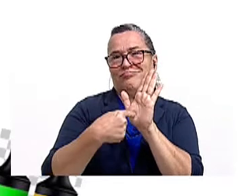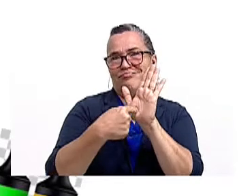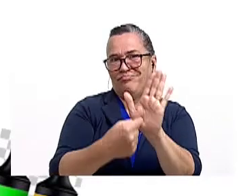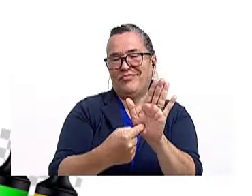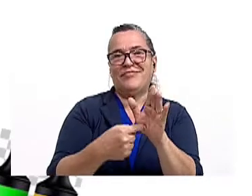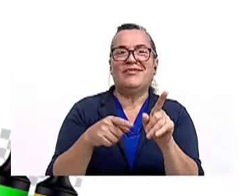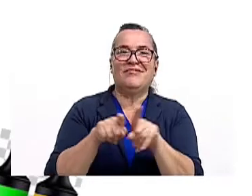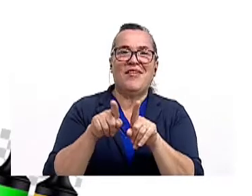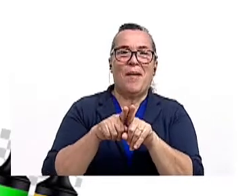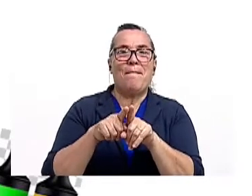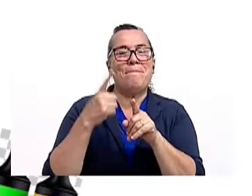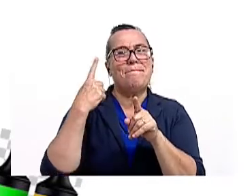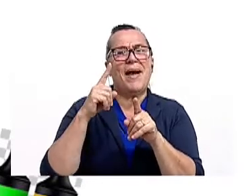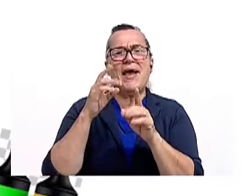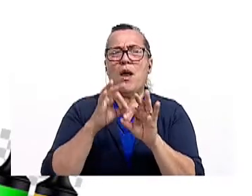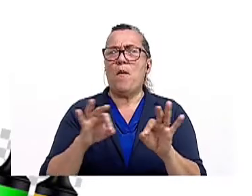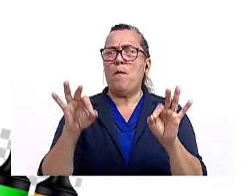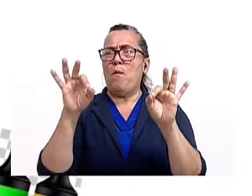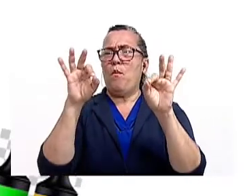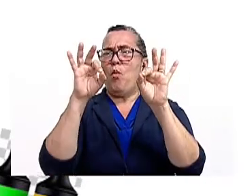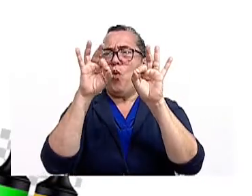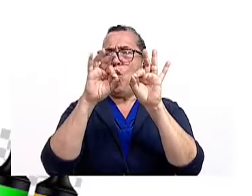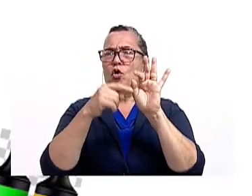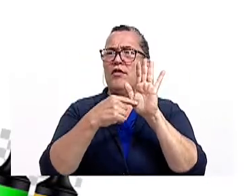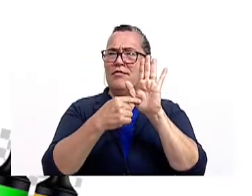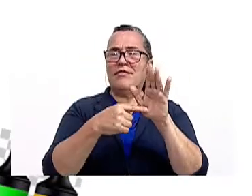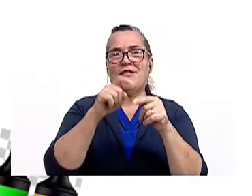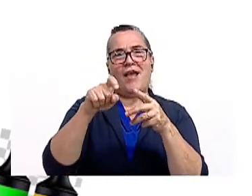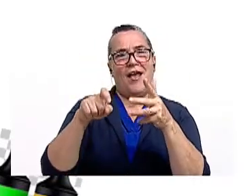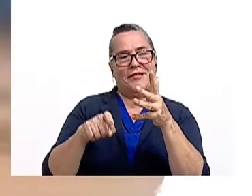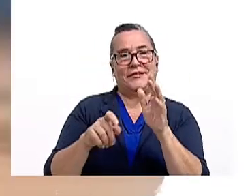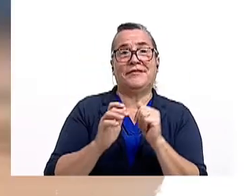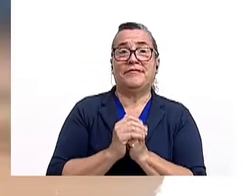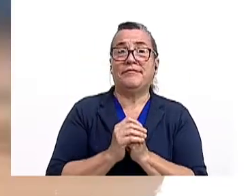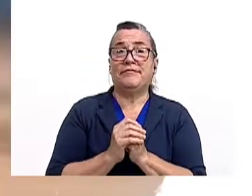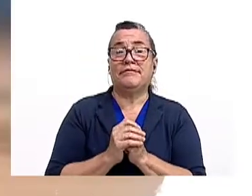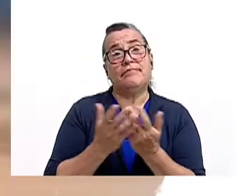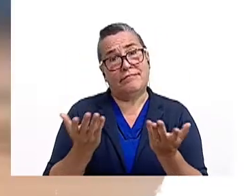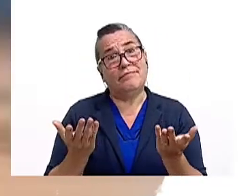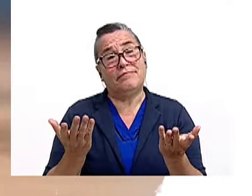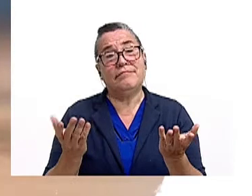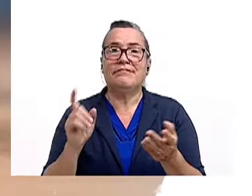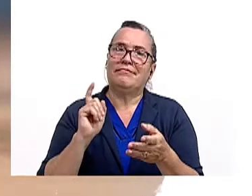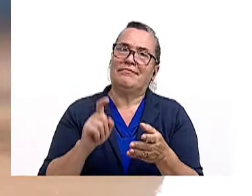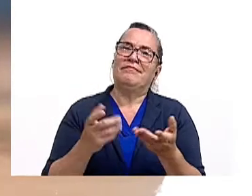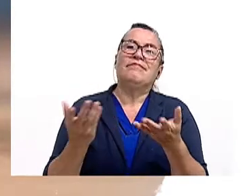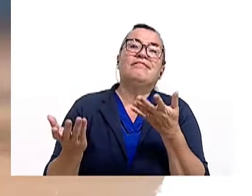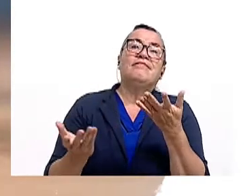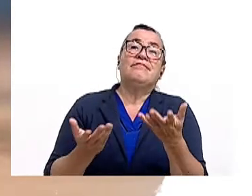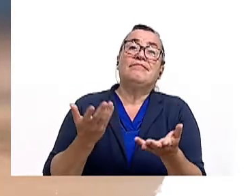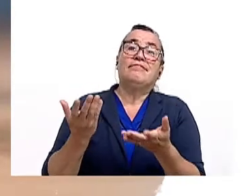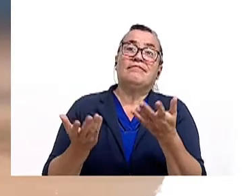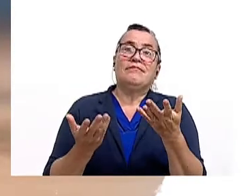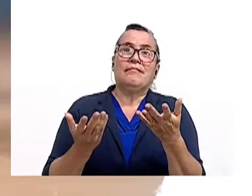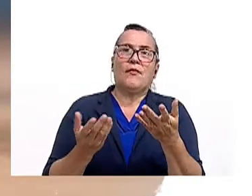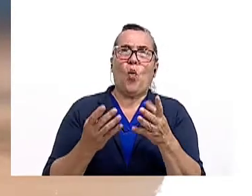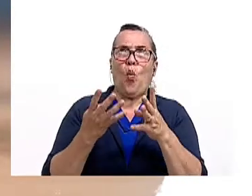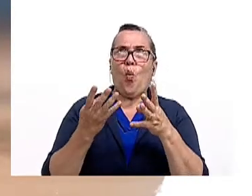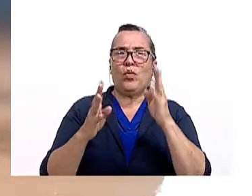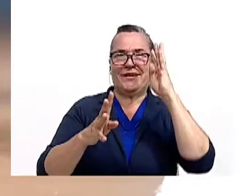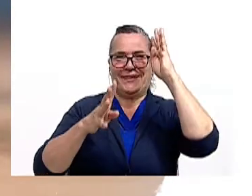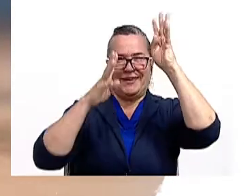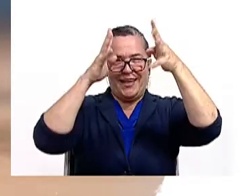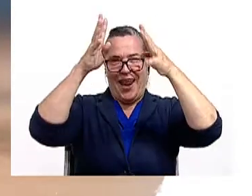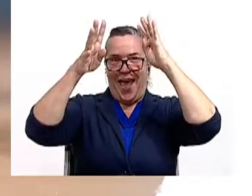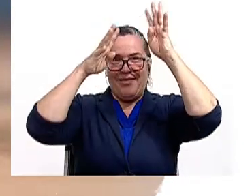resaltadores para marcar todo lo que ocupen. Eso sí, deben tener mucha